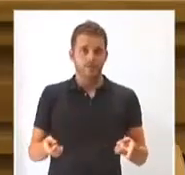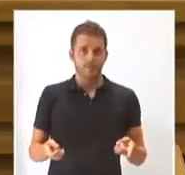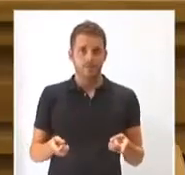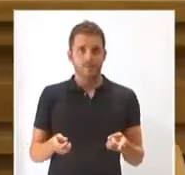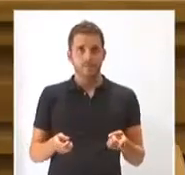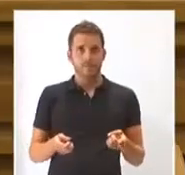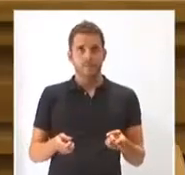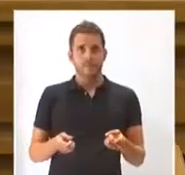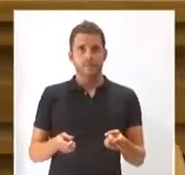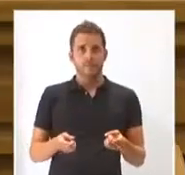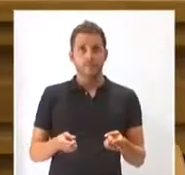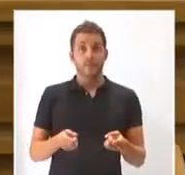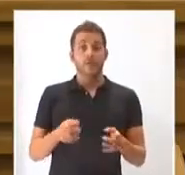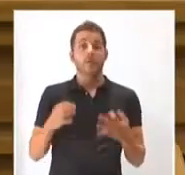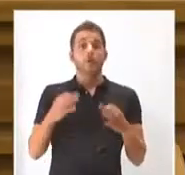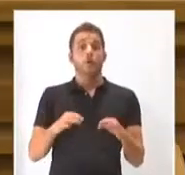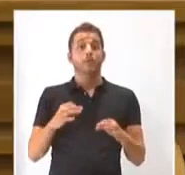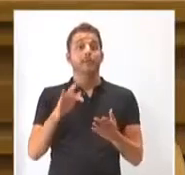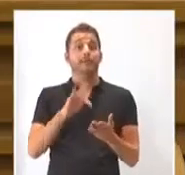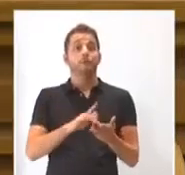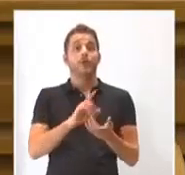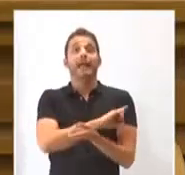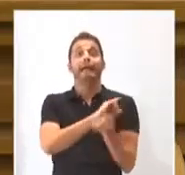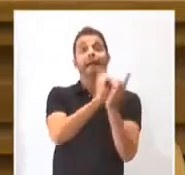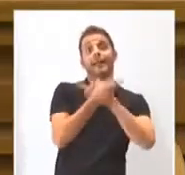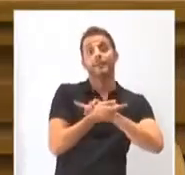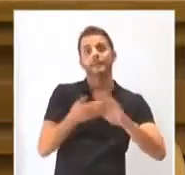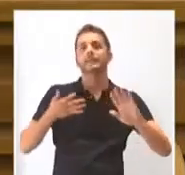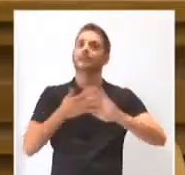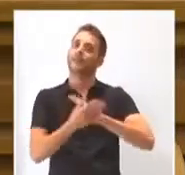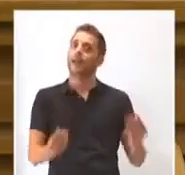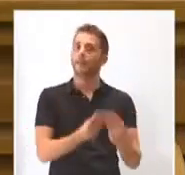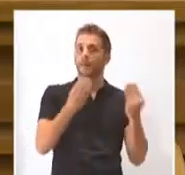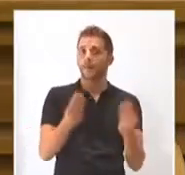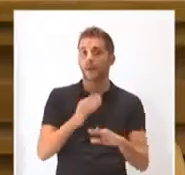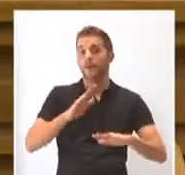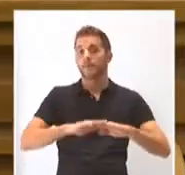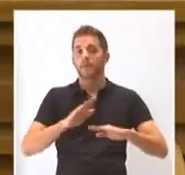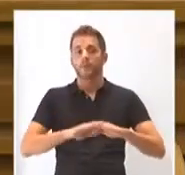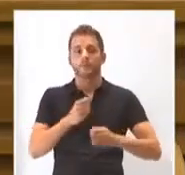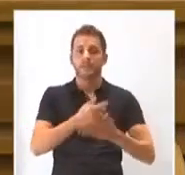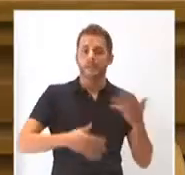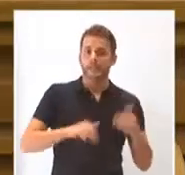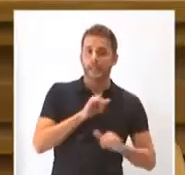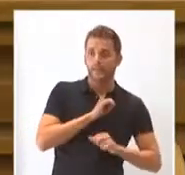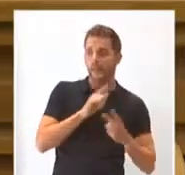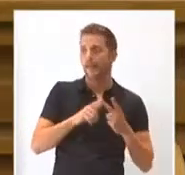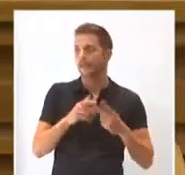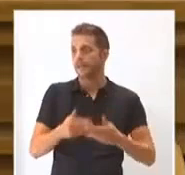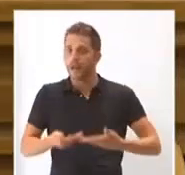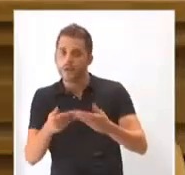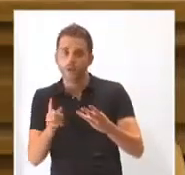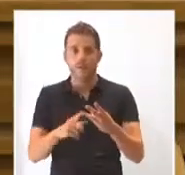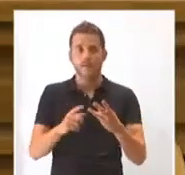normal no se va a mejorar al menos en las listas de espera en ayudas en la educación digo yo y en